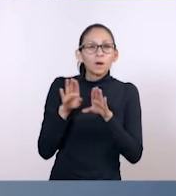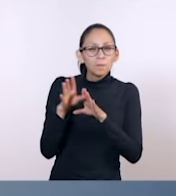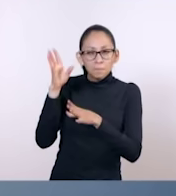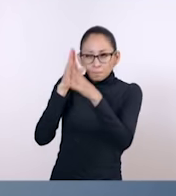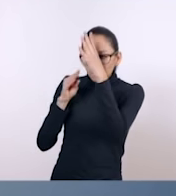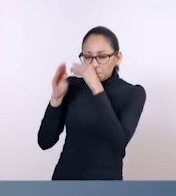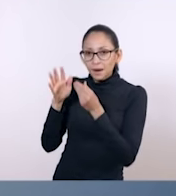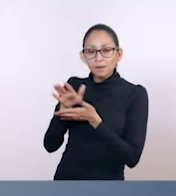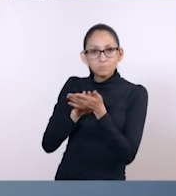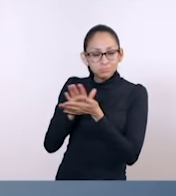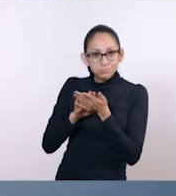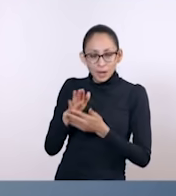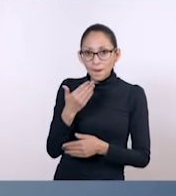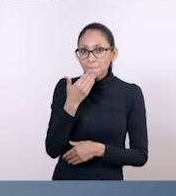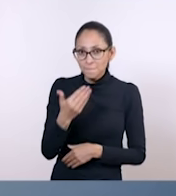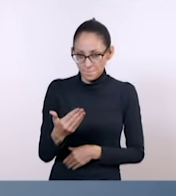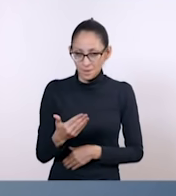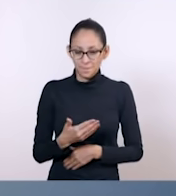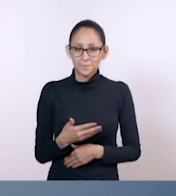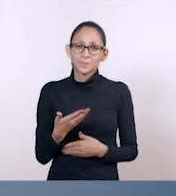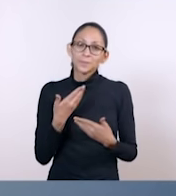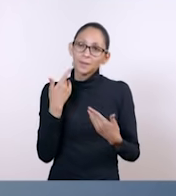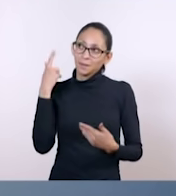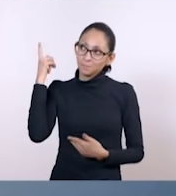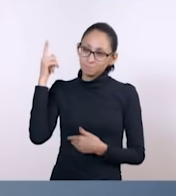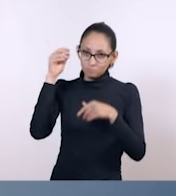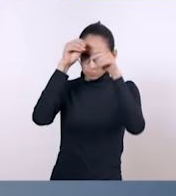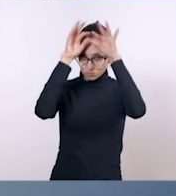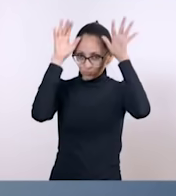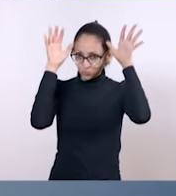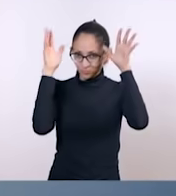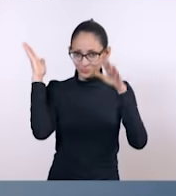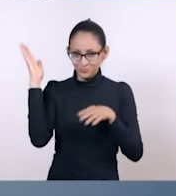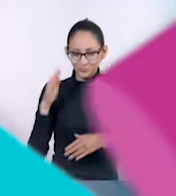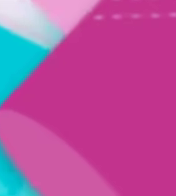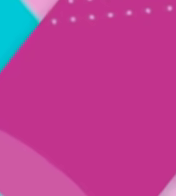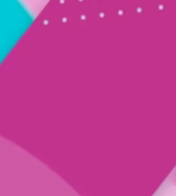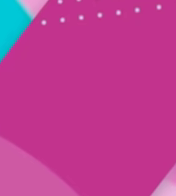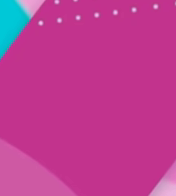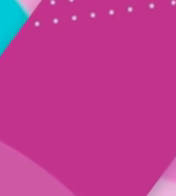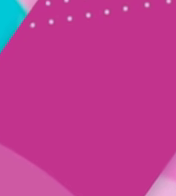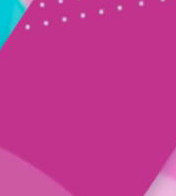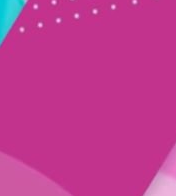lavarnos muy bien las manos, vamos a darle la bienvenida a Ajo Listo.